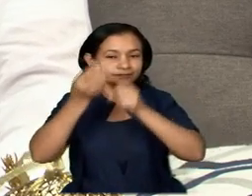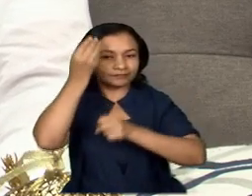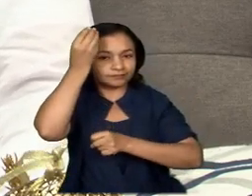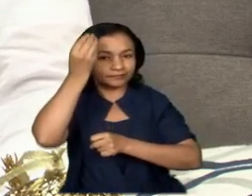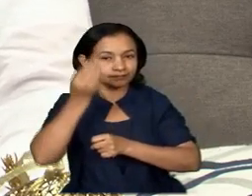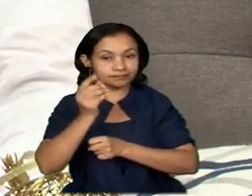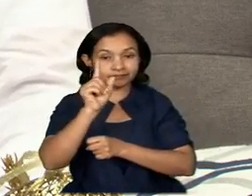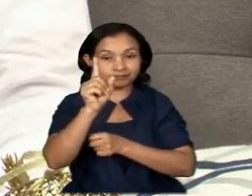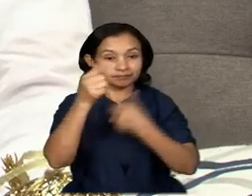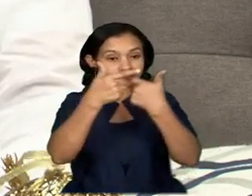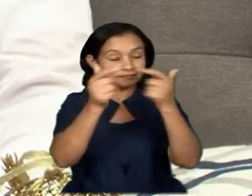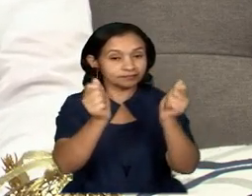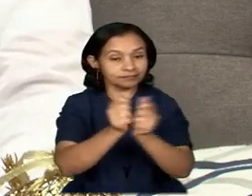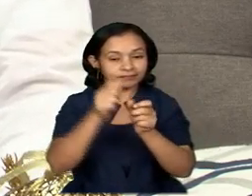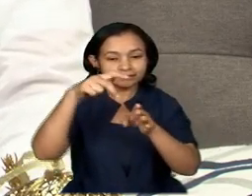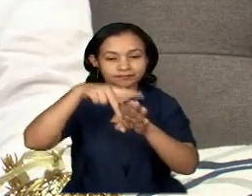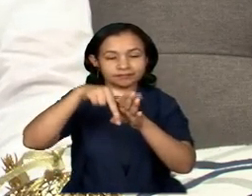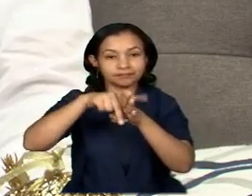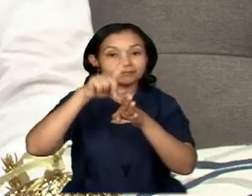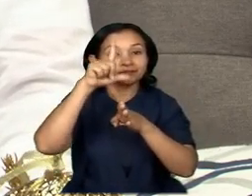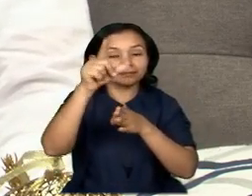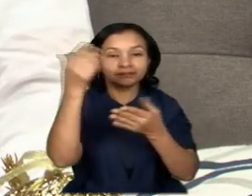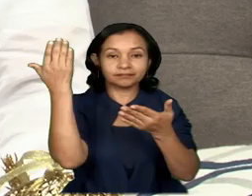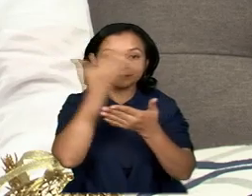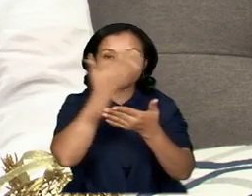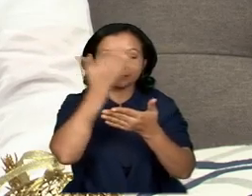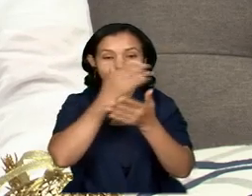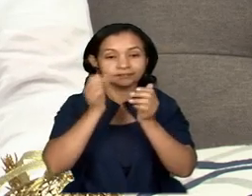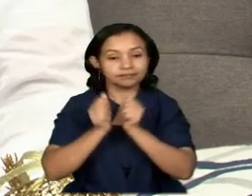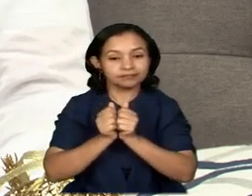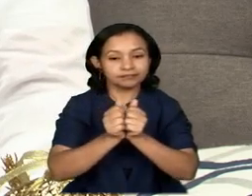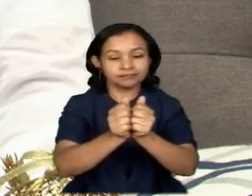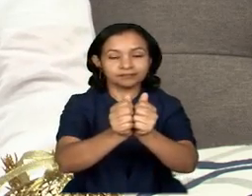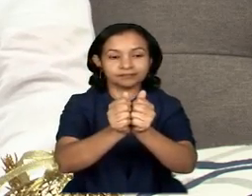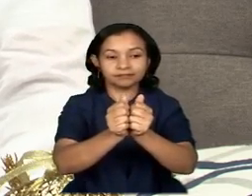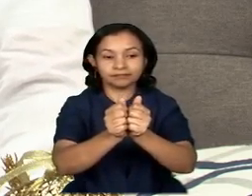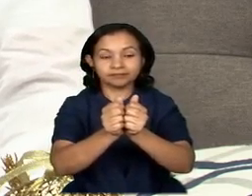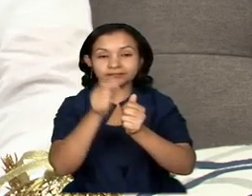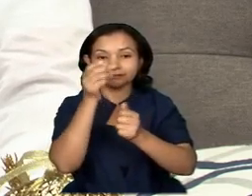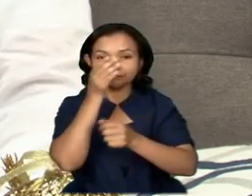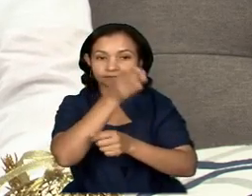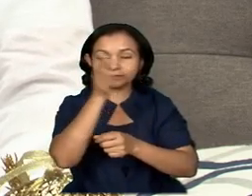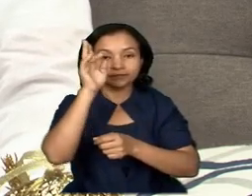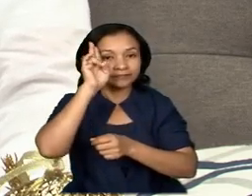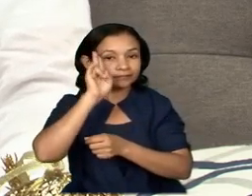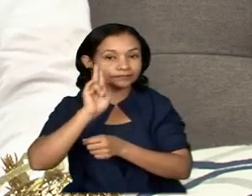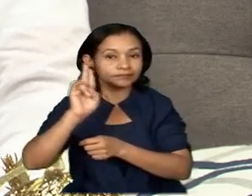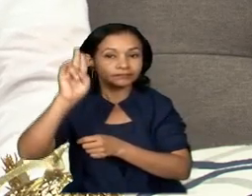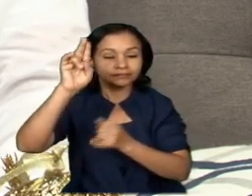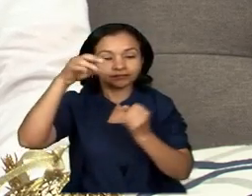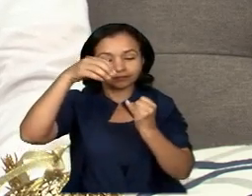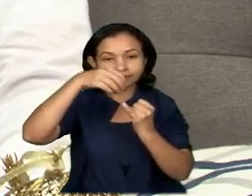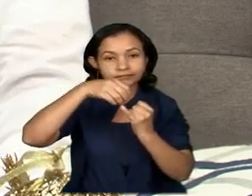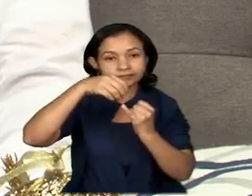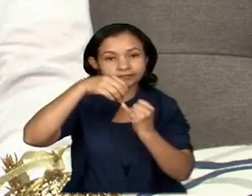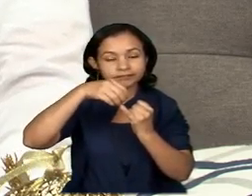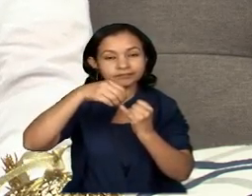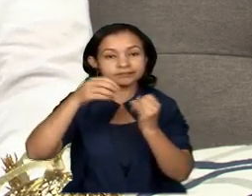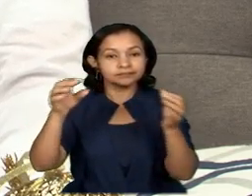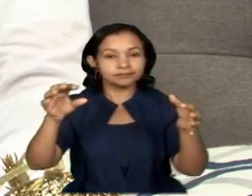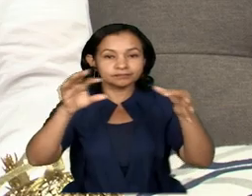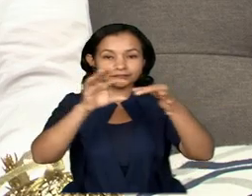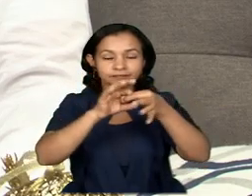generación que se bachillera en el campo, sino que están siendo acompañados en su protagonismo por las universidades, por el Tecnológico Nacional.